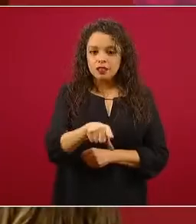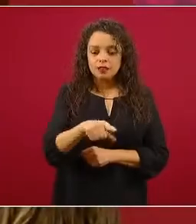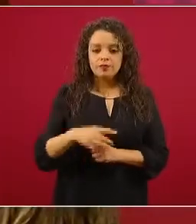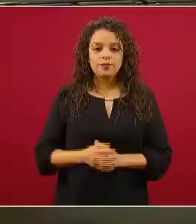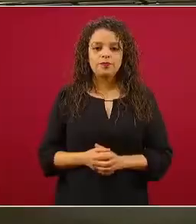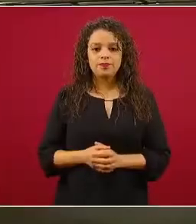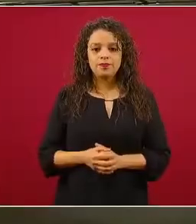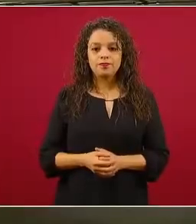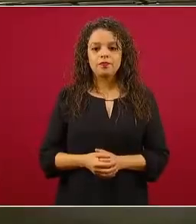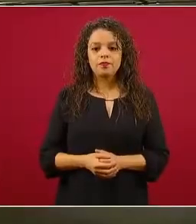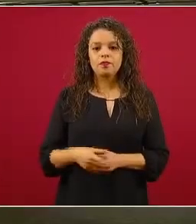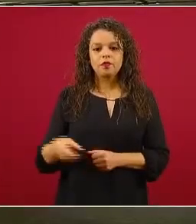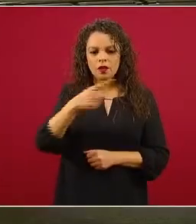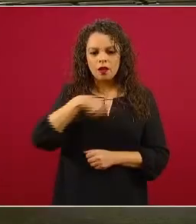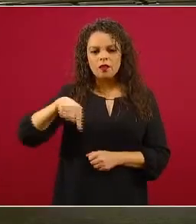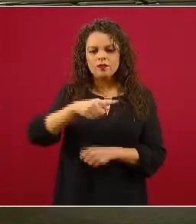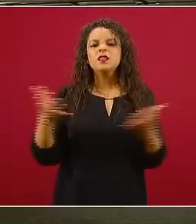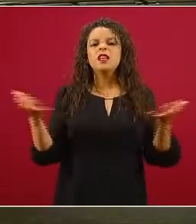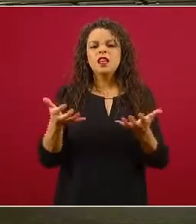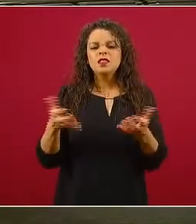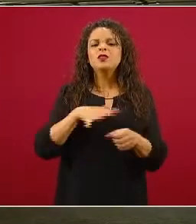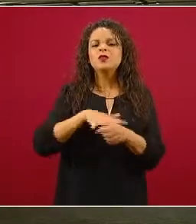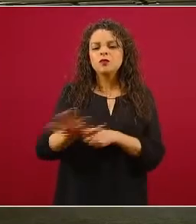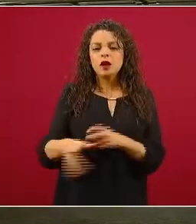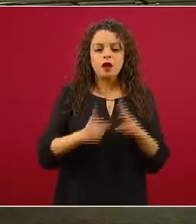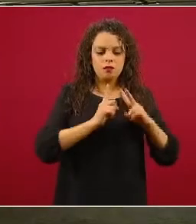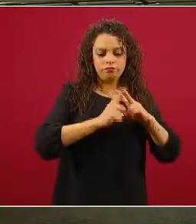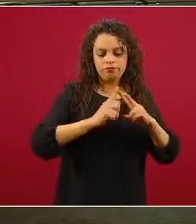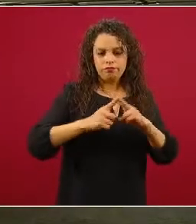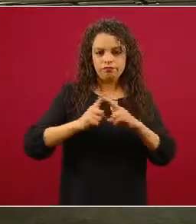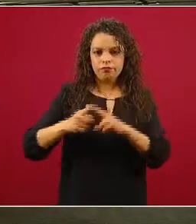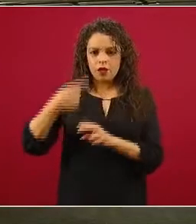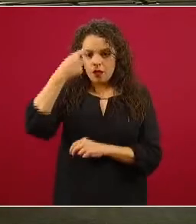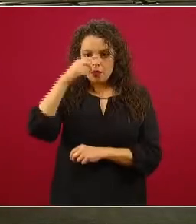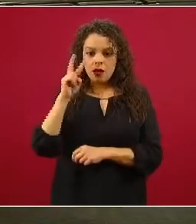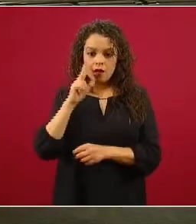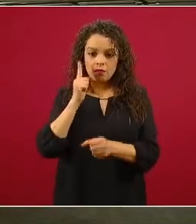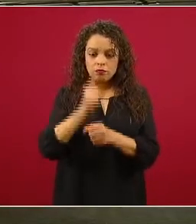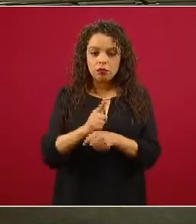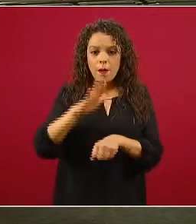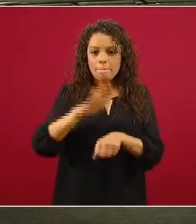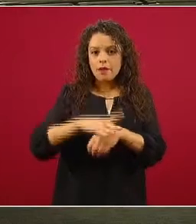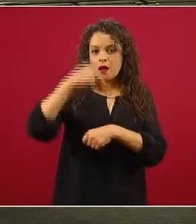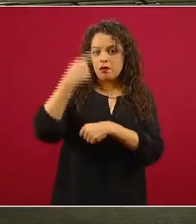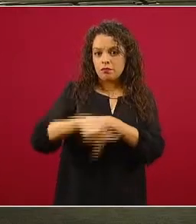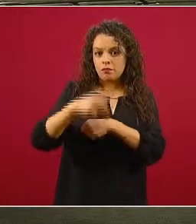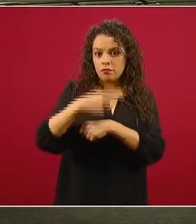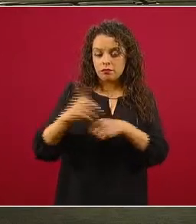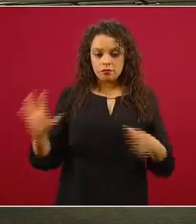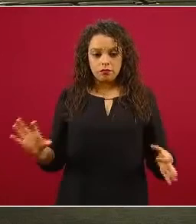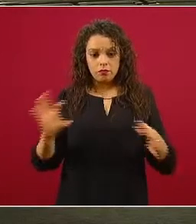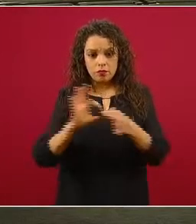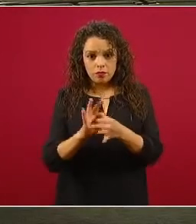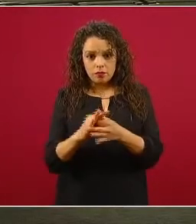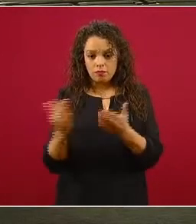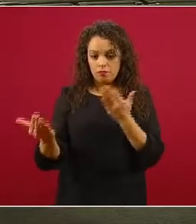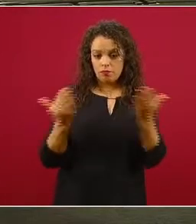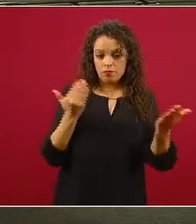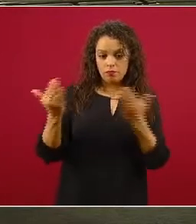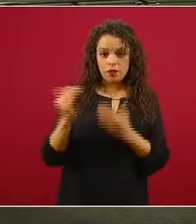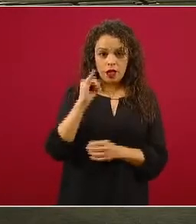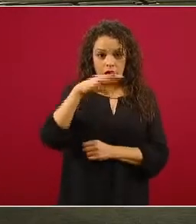calculadora de riesgo con datos que tenemos en el IMSS. Comparamos dos